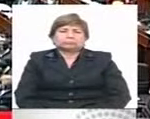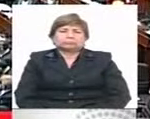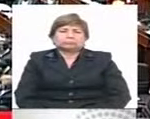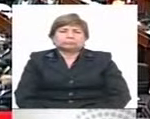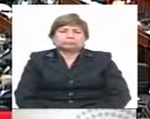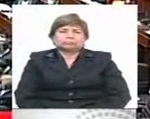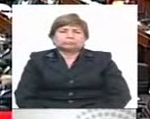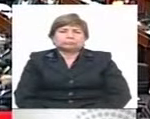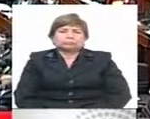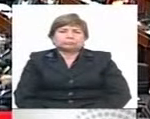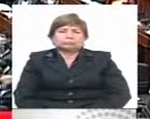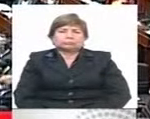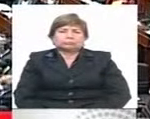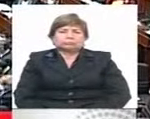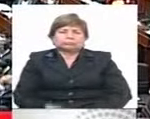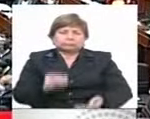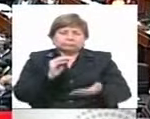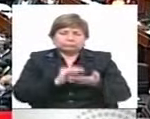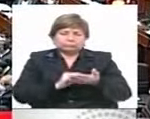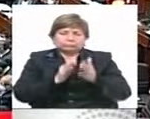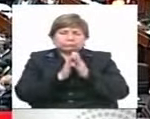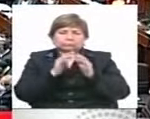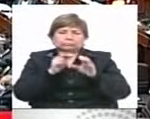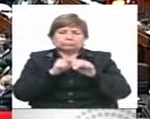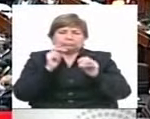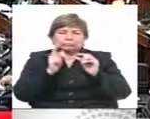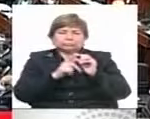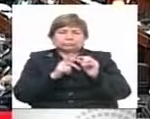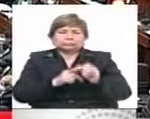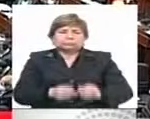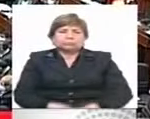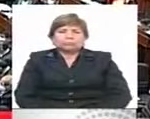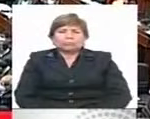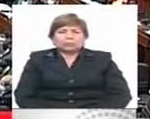Señora congresista, por favor, se le conmina a retirar la palabra.